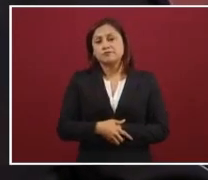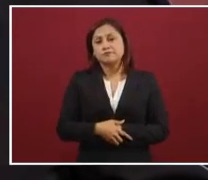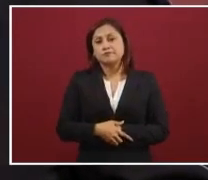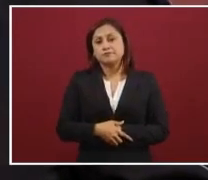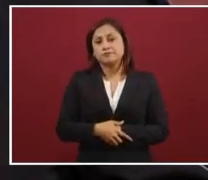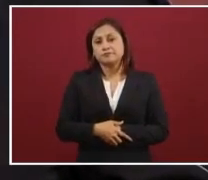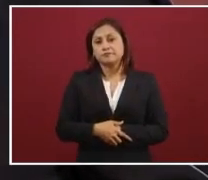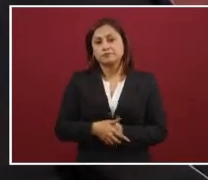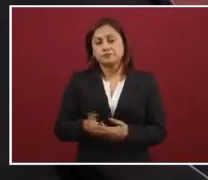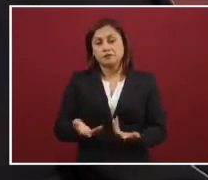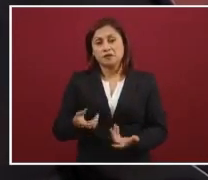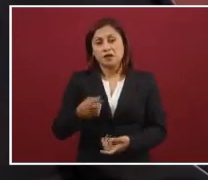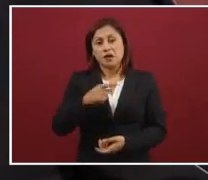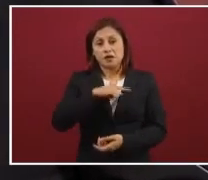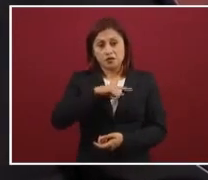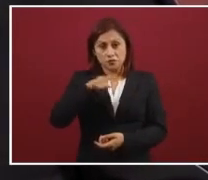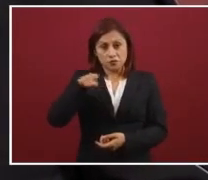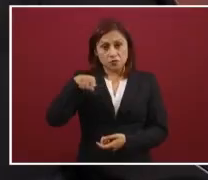una política